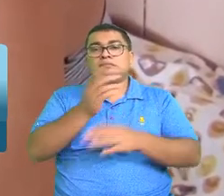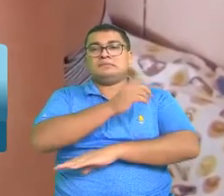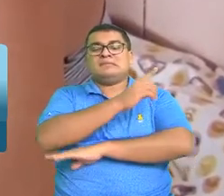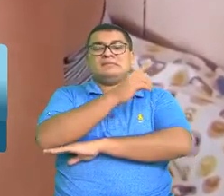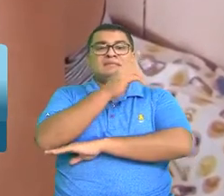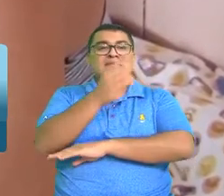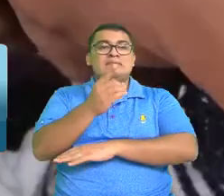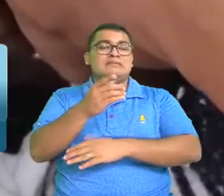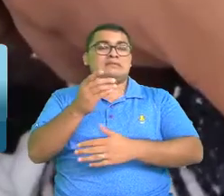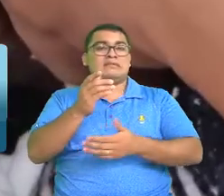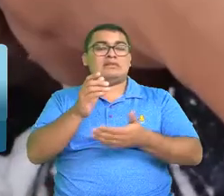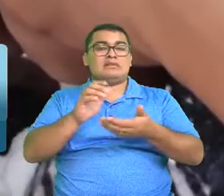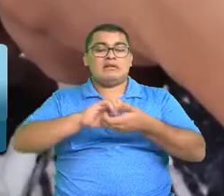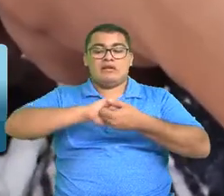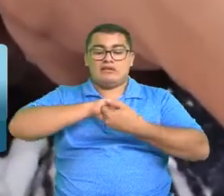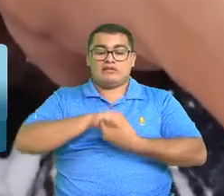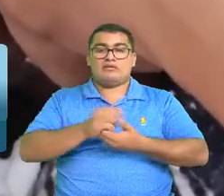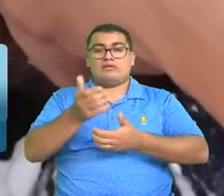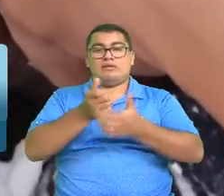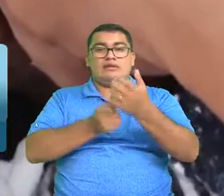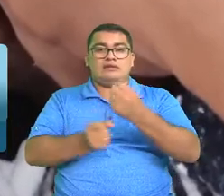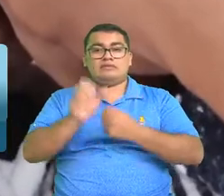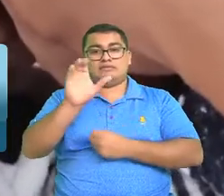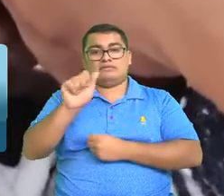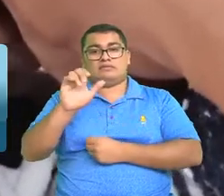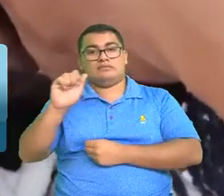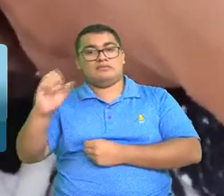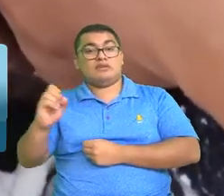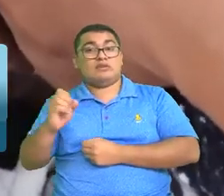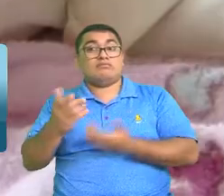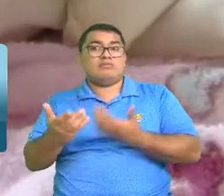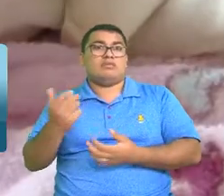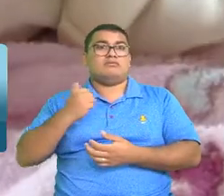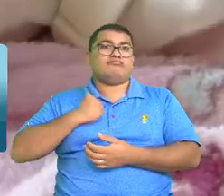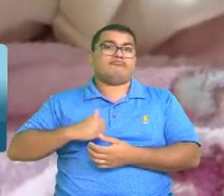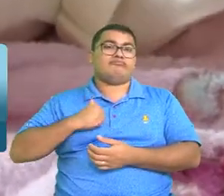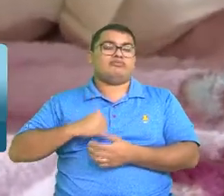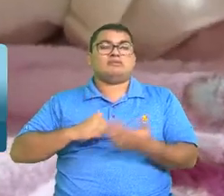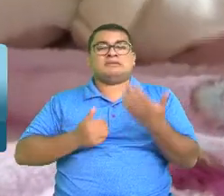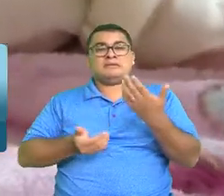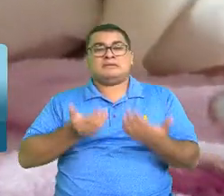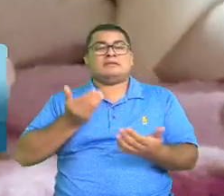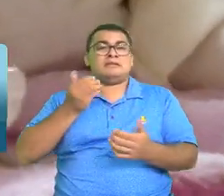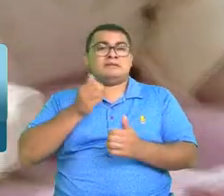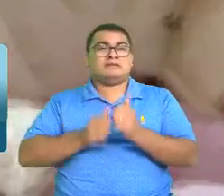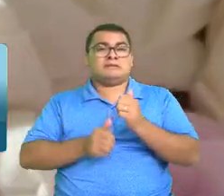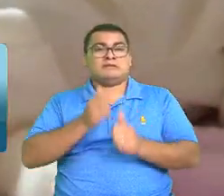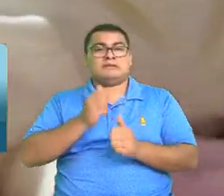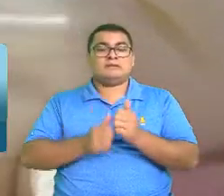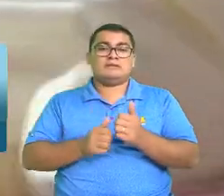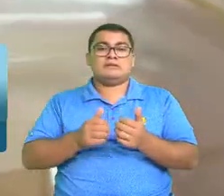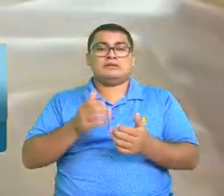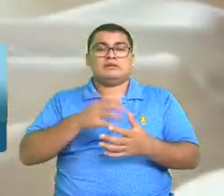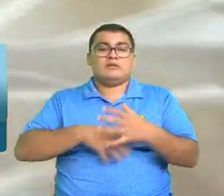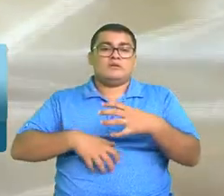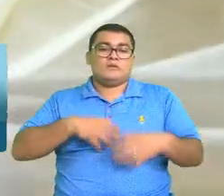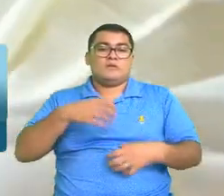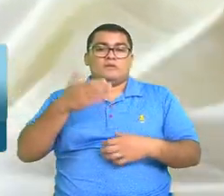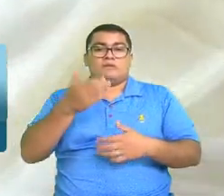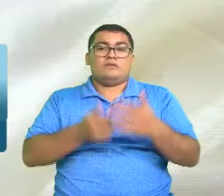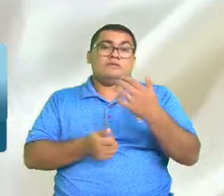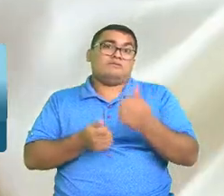un quesillo, una leche, un cacao, y de repente te dio diarrea. A lo mejor ahí tenés una disminución de tu